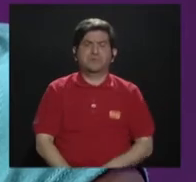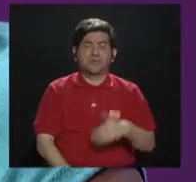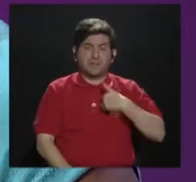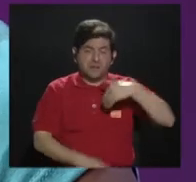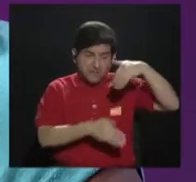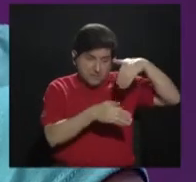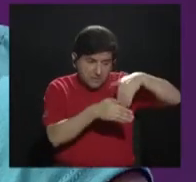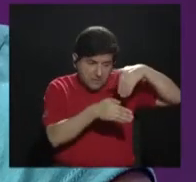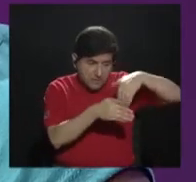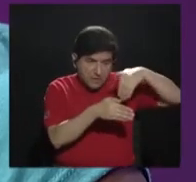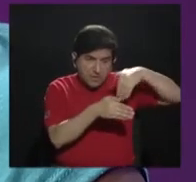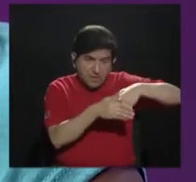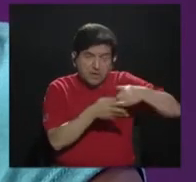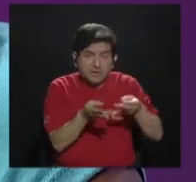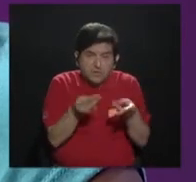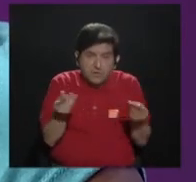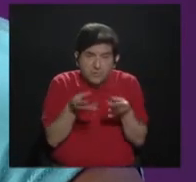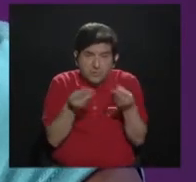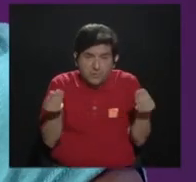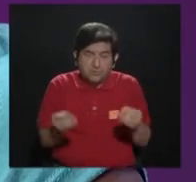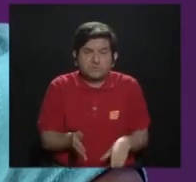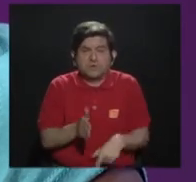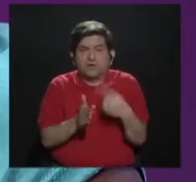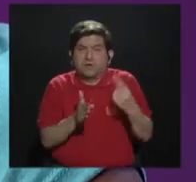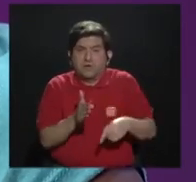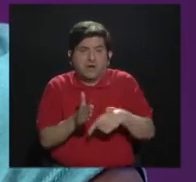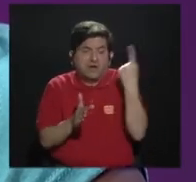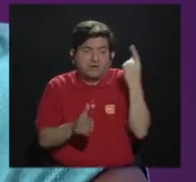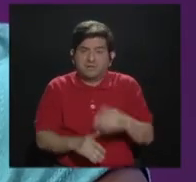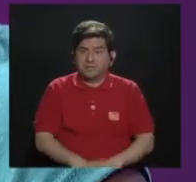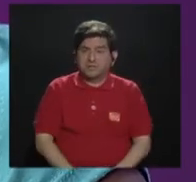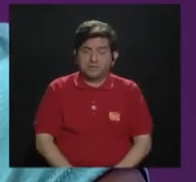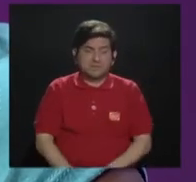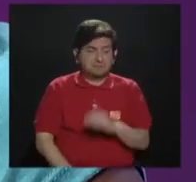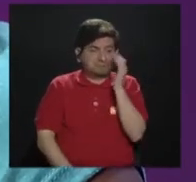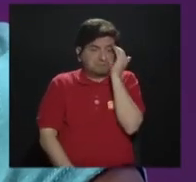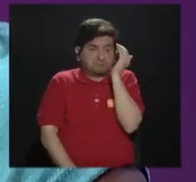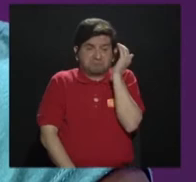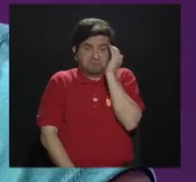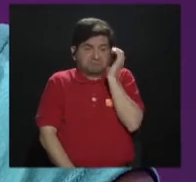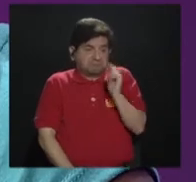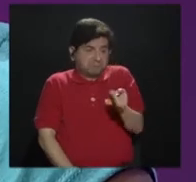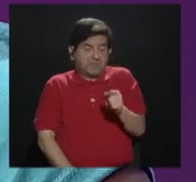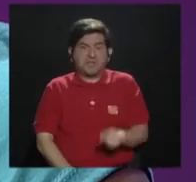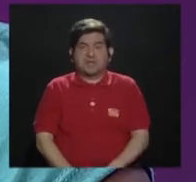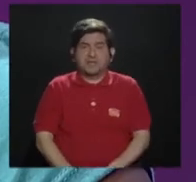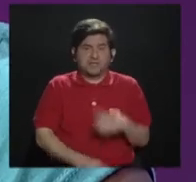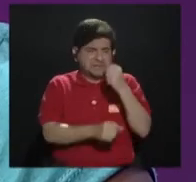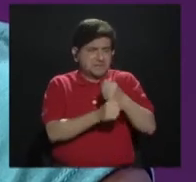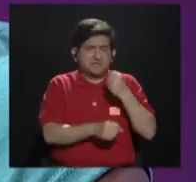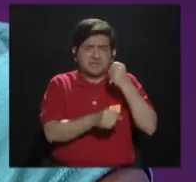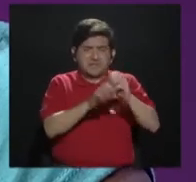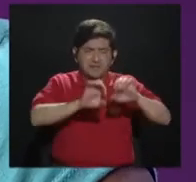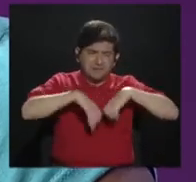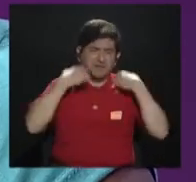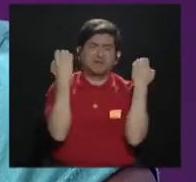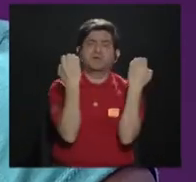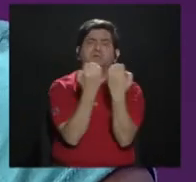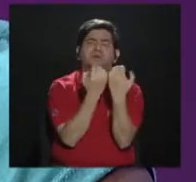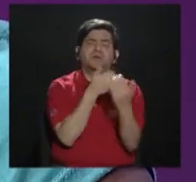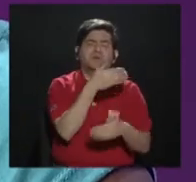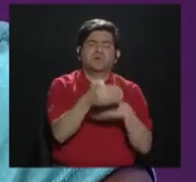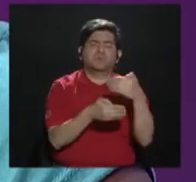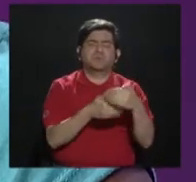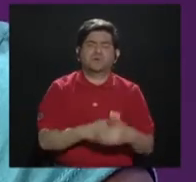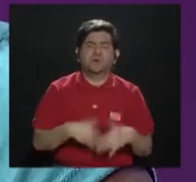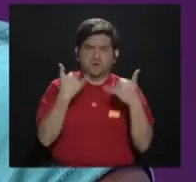registro en la producción, porque muchas veces no se conoce esa forma de trabajar en equipo. Se ha